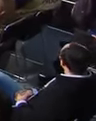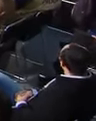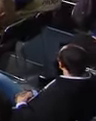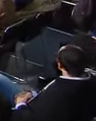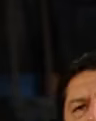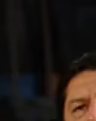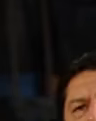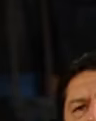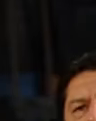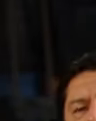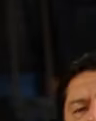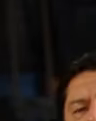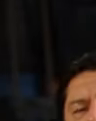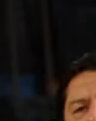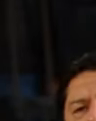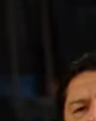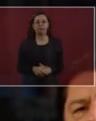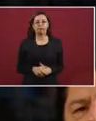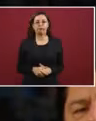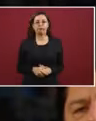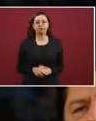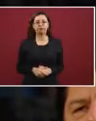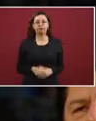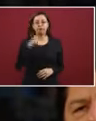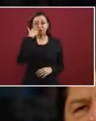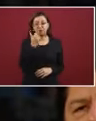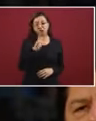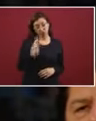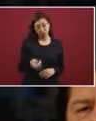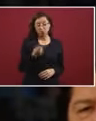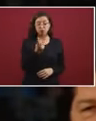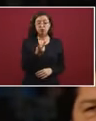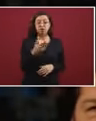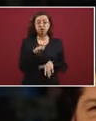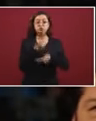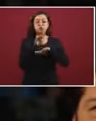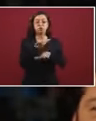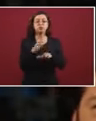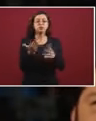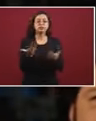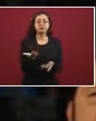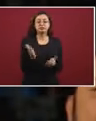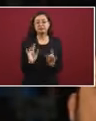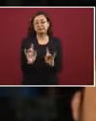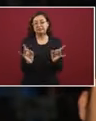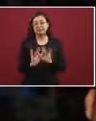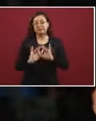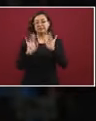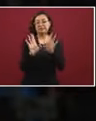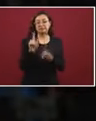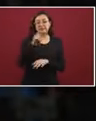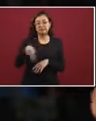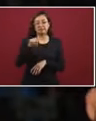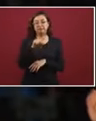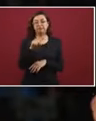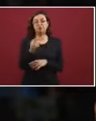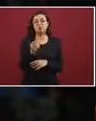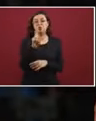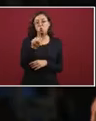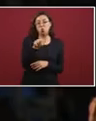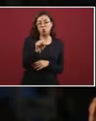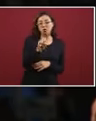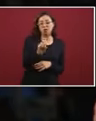Latina. Me gustaría saber qué consideración tiene sobre la posibilidad de la importancia de recuperar organismos como la UNASUR